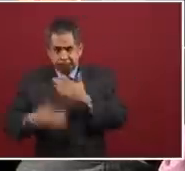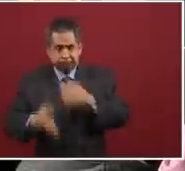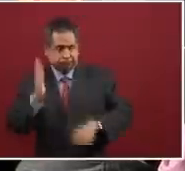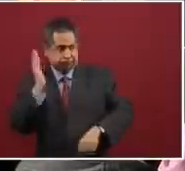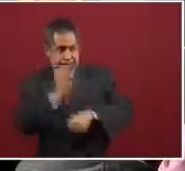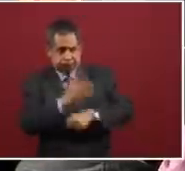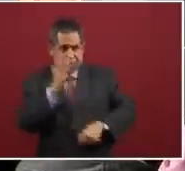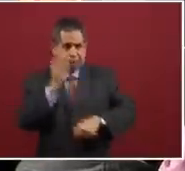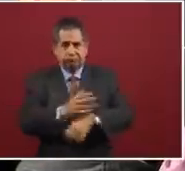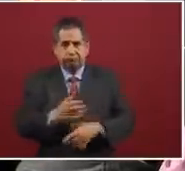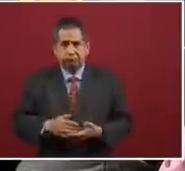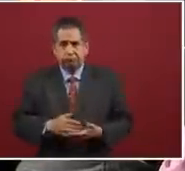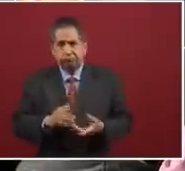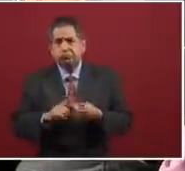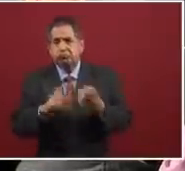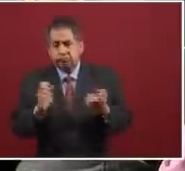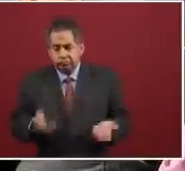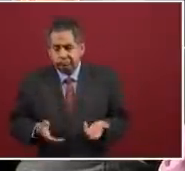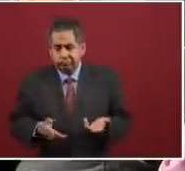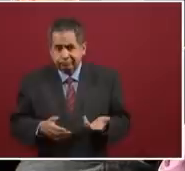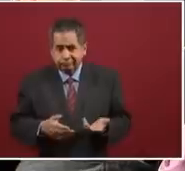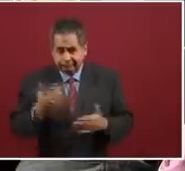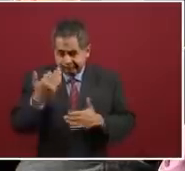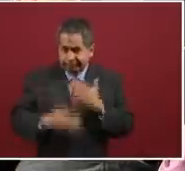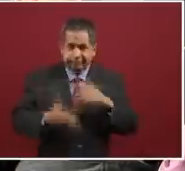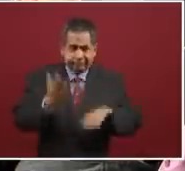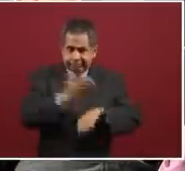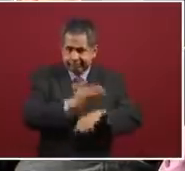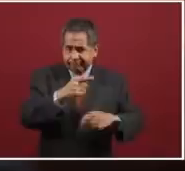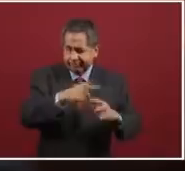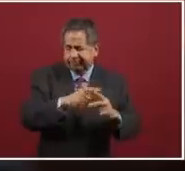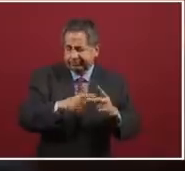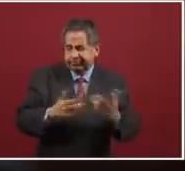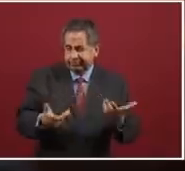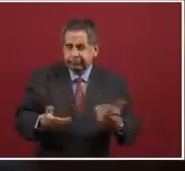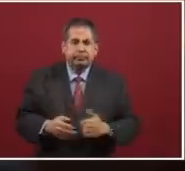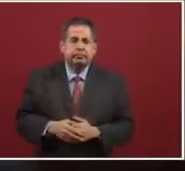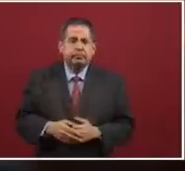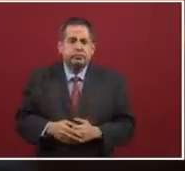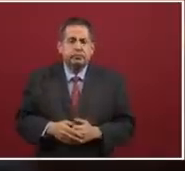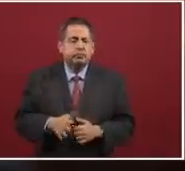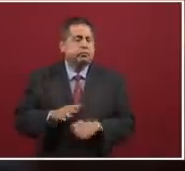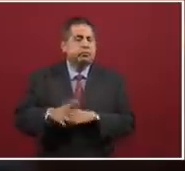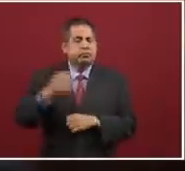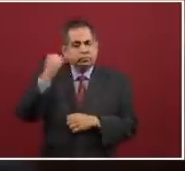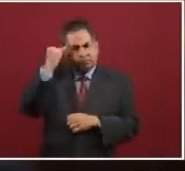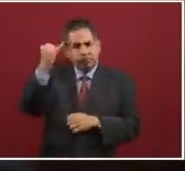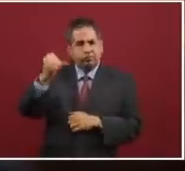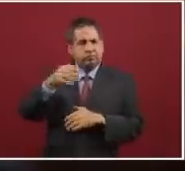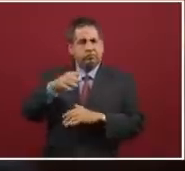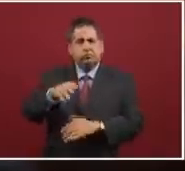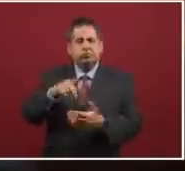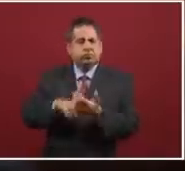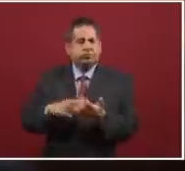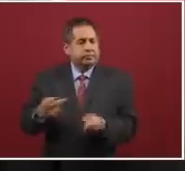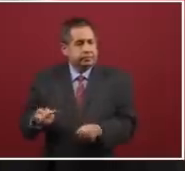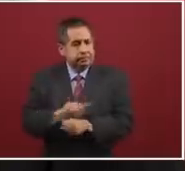que la impunidad procrea. ¿Cuál es la situación al respecto?